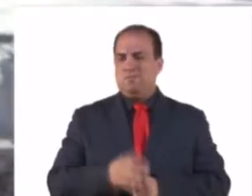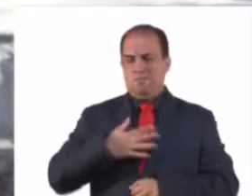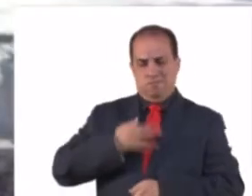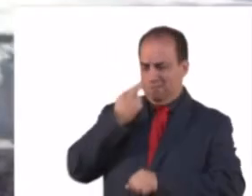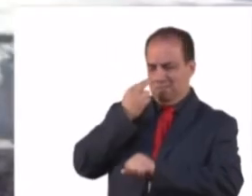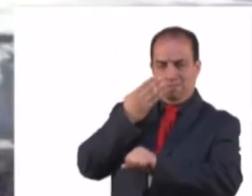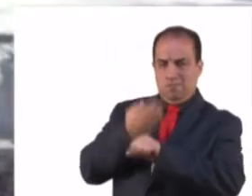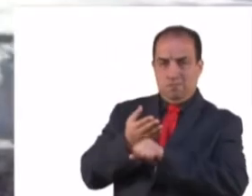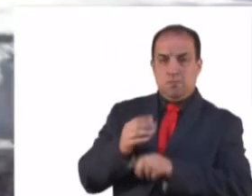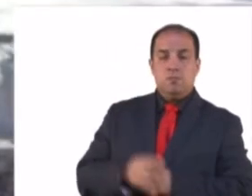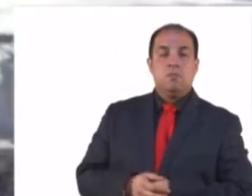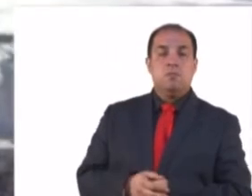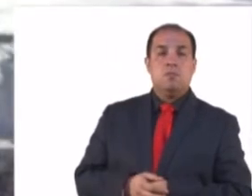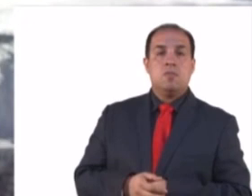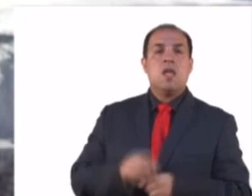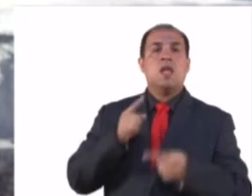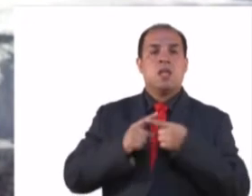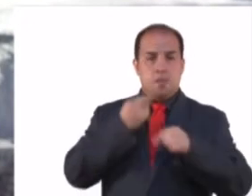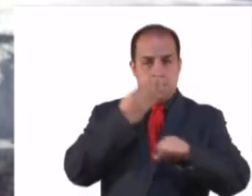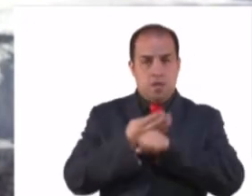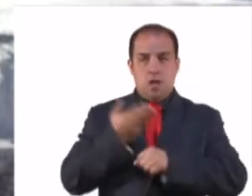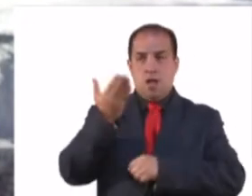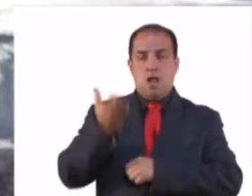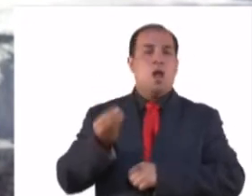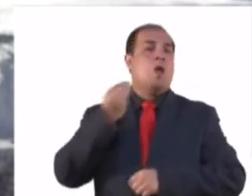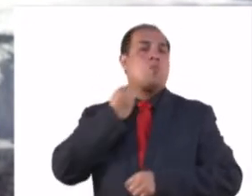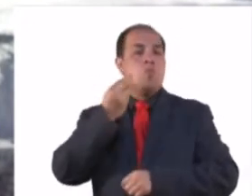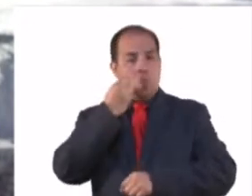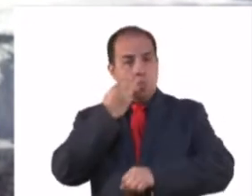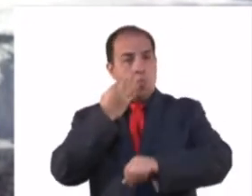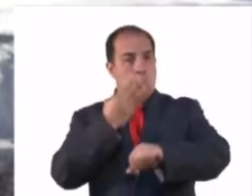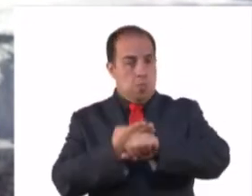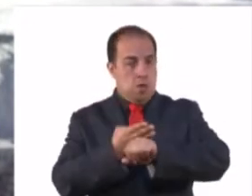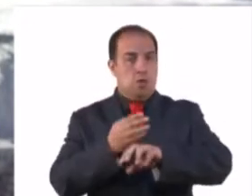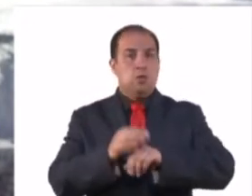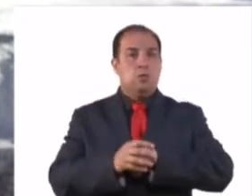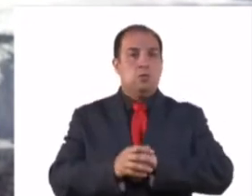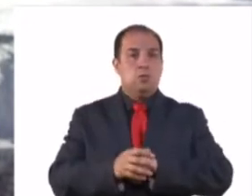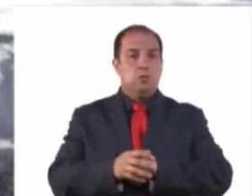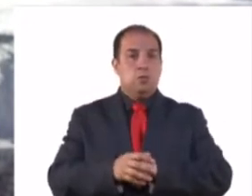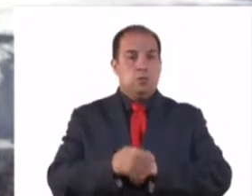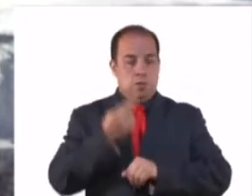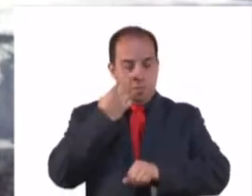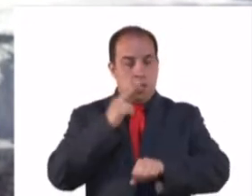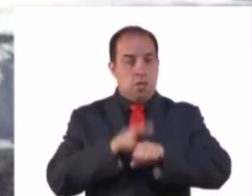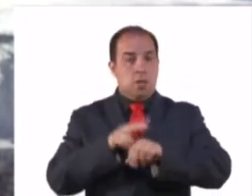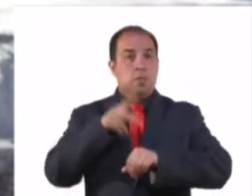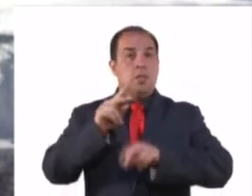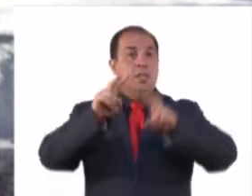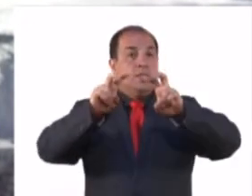corresponde a mí. El Le contralor tiene. corresponde al contralor, le corresponde a la. Pero el tema es,